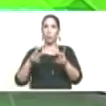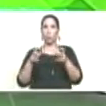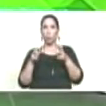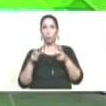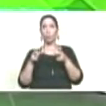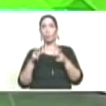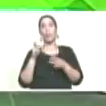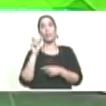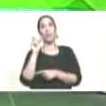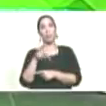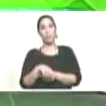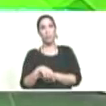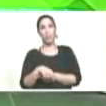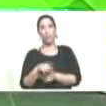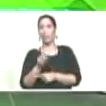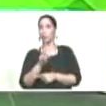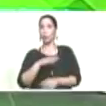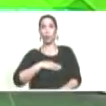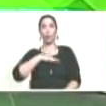lugar a dudas eso no es suficiente.